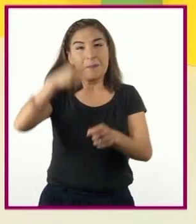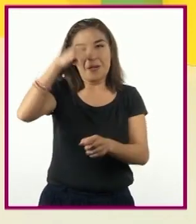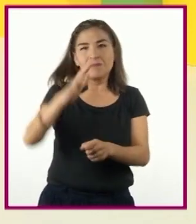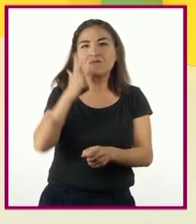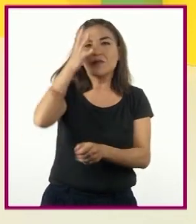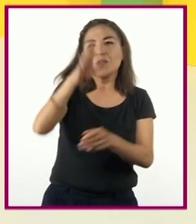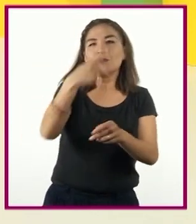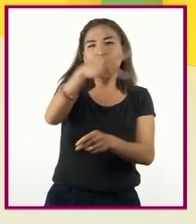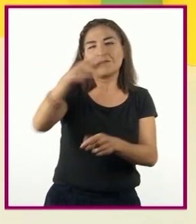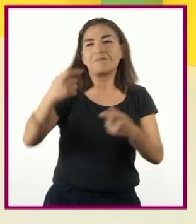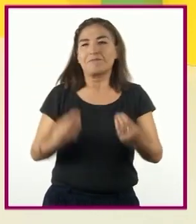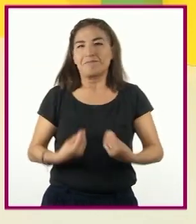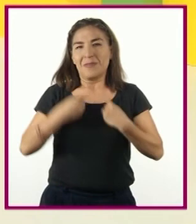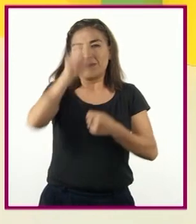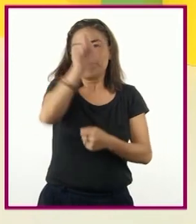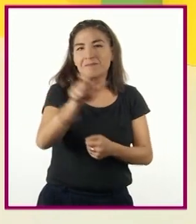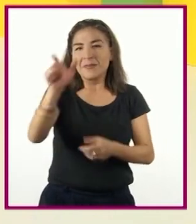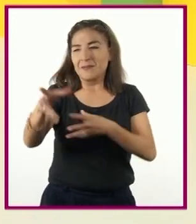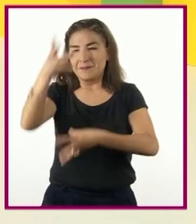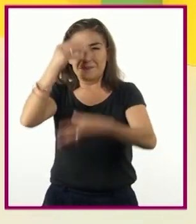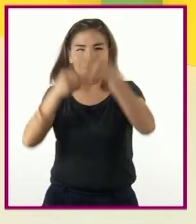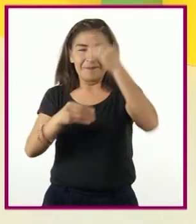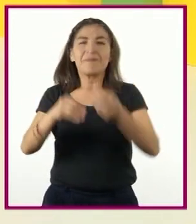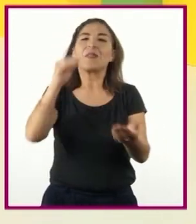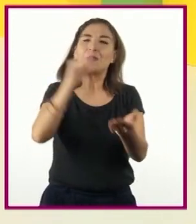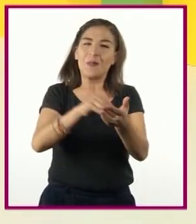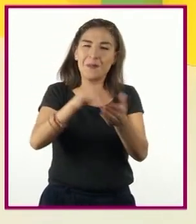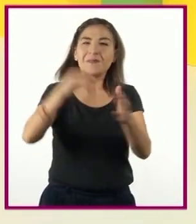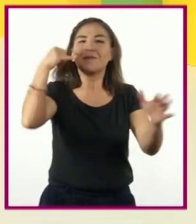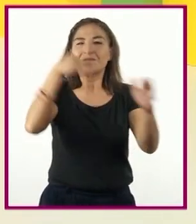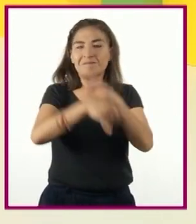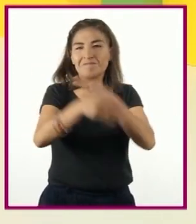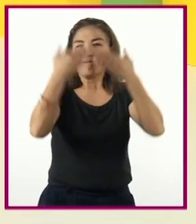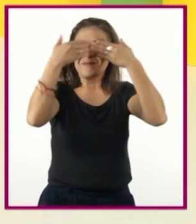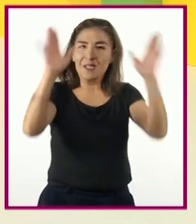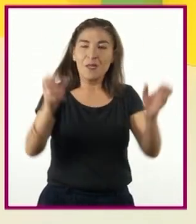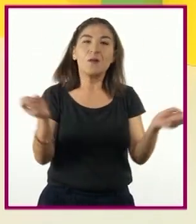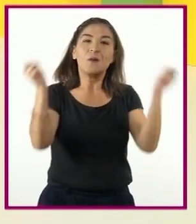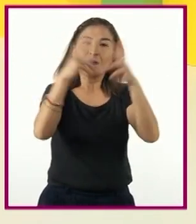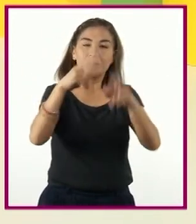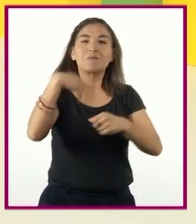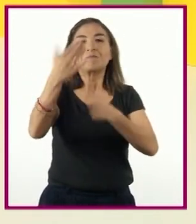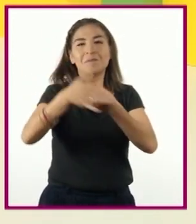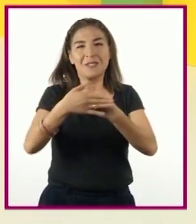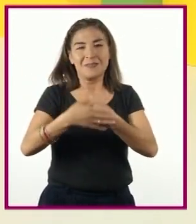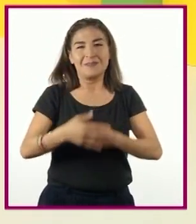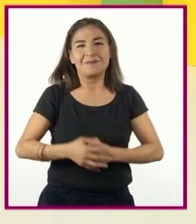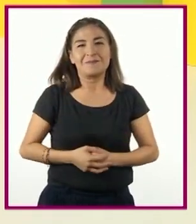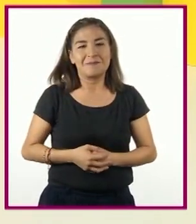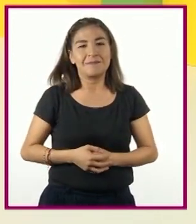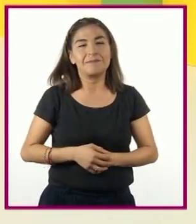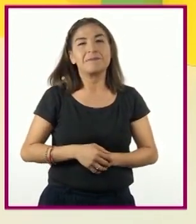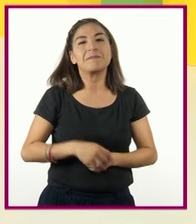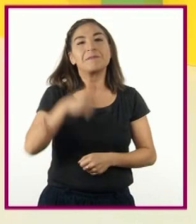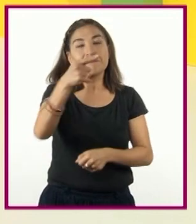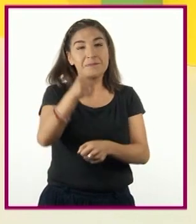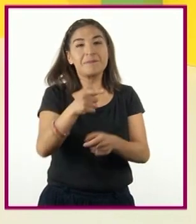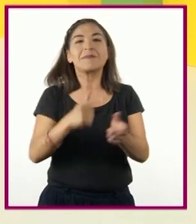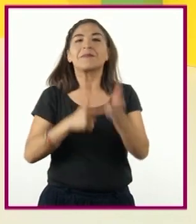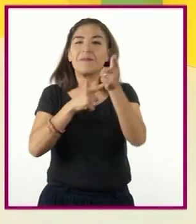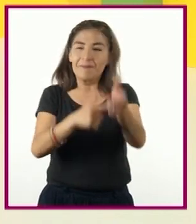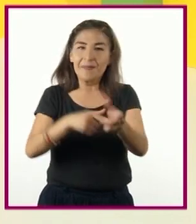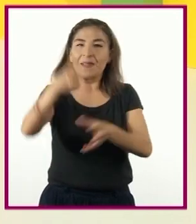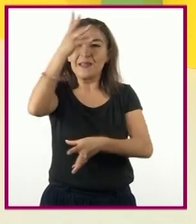identidad. Aún nos queda mucho por explorar y descubrir. Nos vemos próximamente. Les invito a que